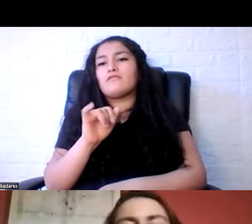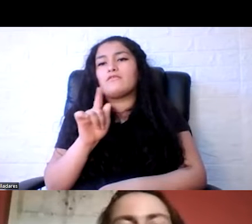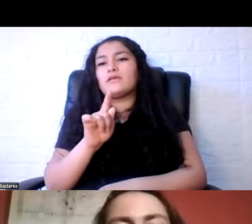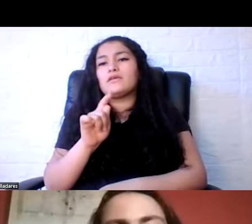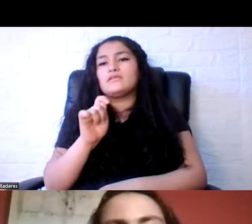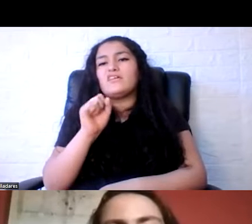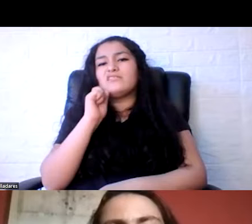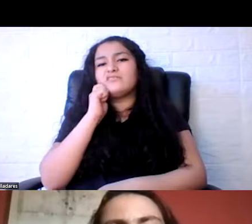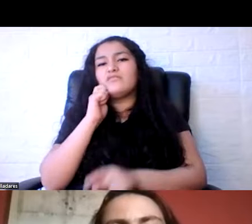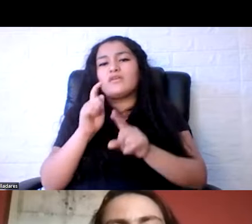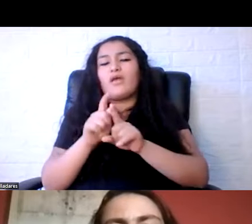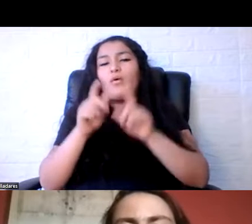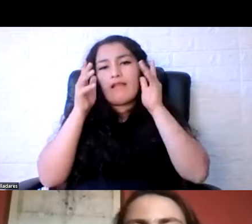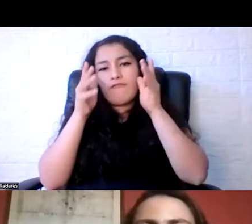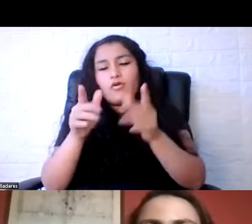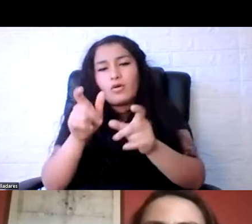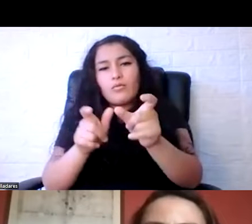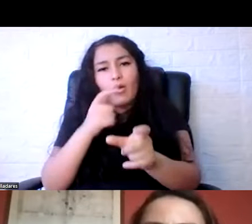blanco en particular.